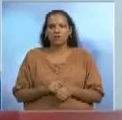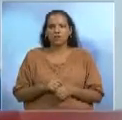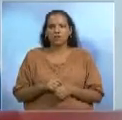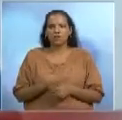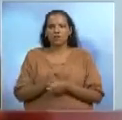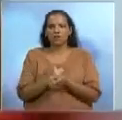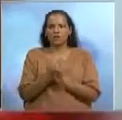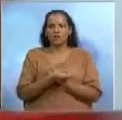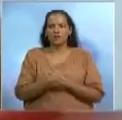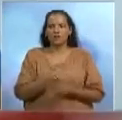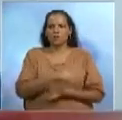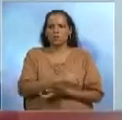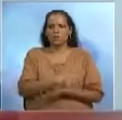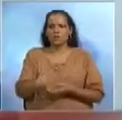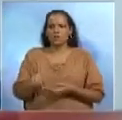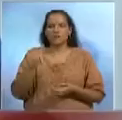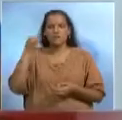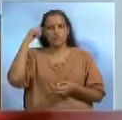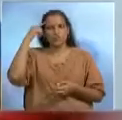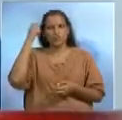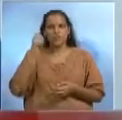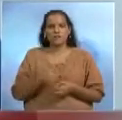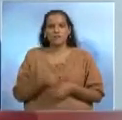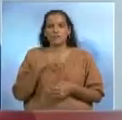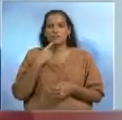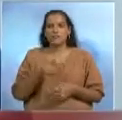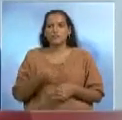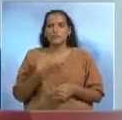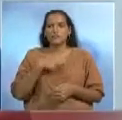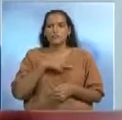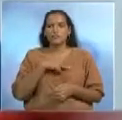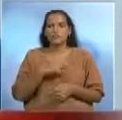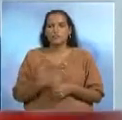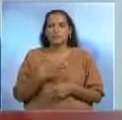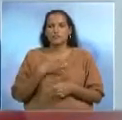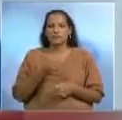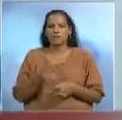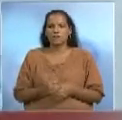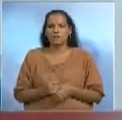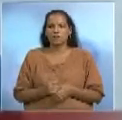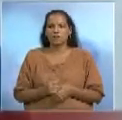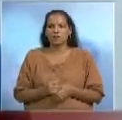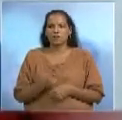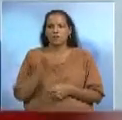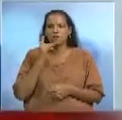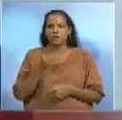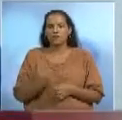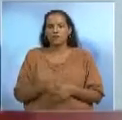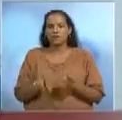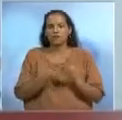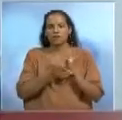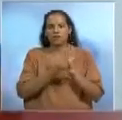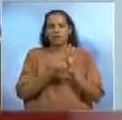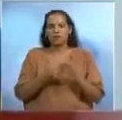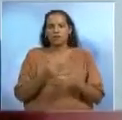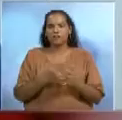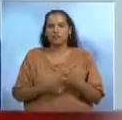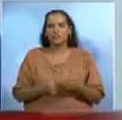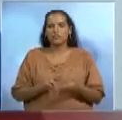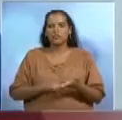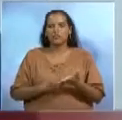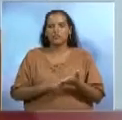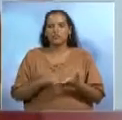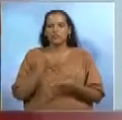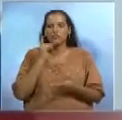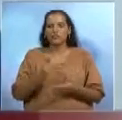El cambio de suelo es por el gobierno nacional. Pero nosotros vamos a proceder de acuerdo a la ley. En la gran asamblea